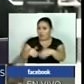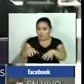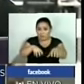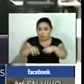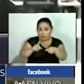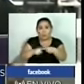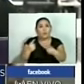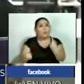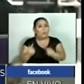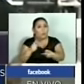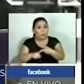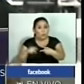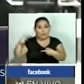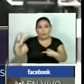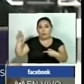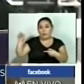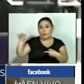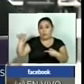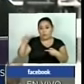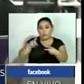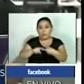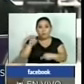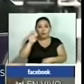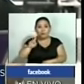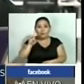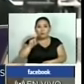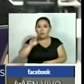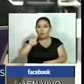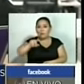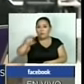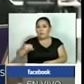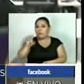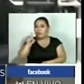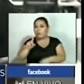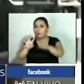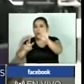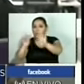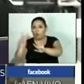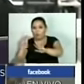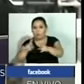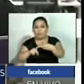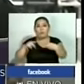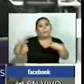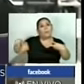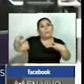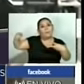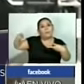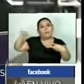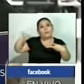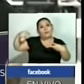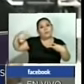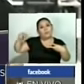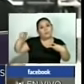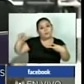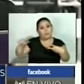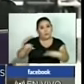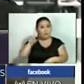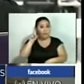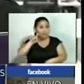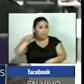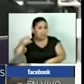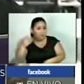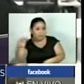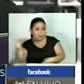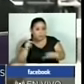primer lugar, está la provincia del Guayas, con 14.192 pacientes positivos. Pichincha, 1.732 pacientes.